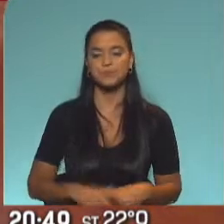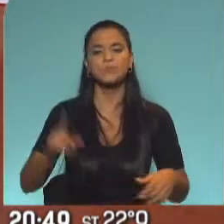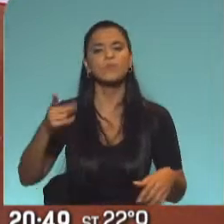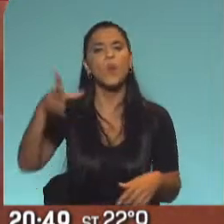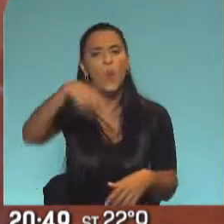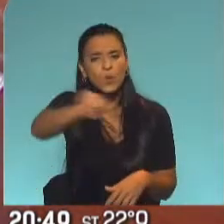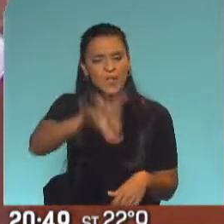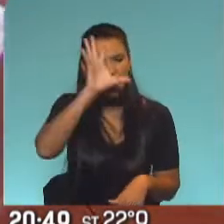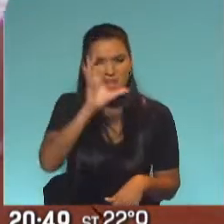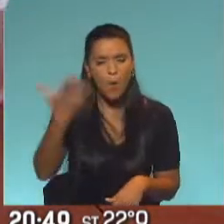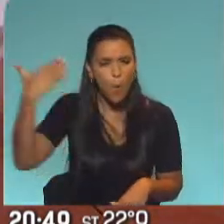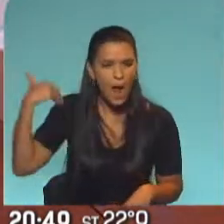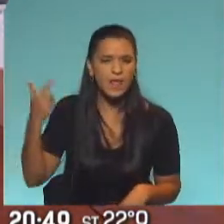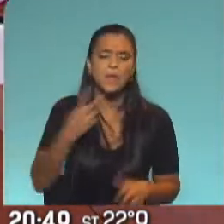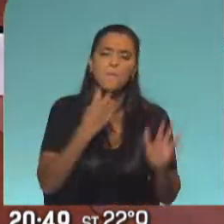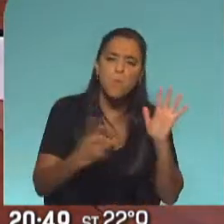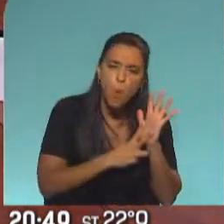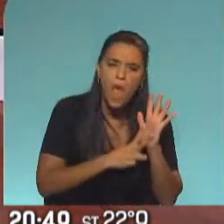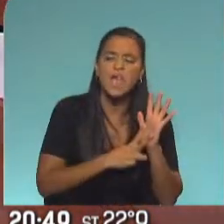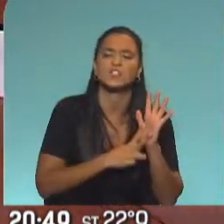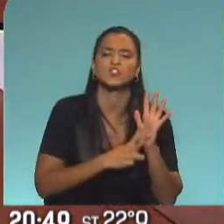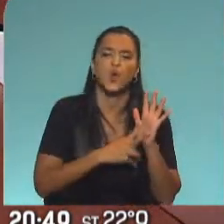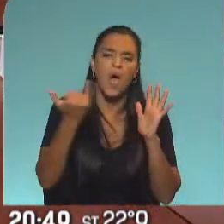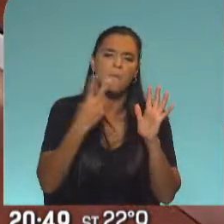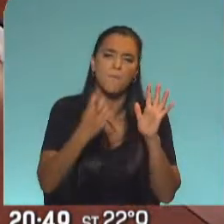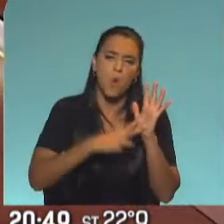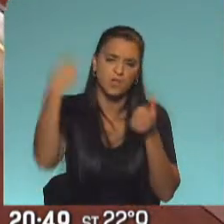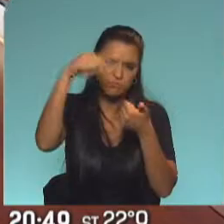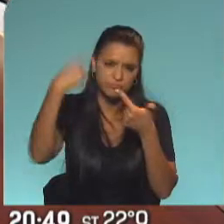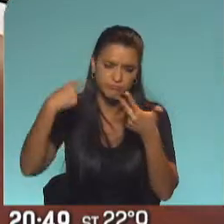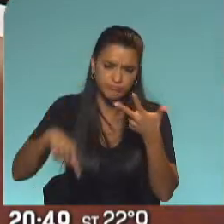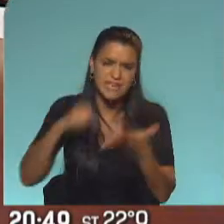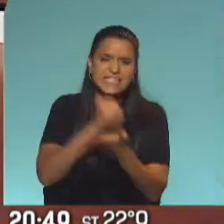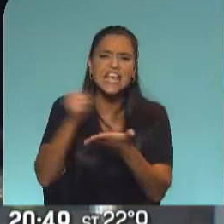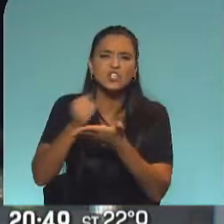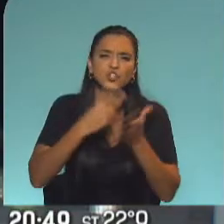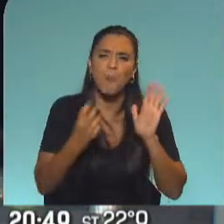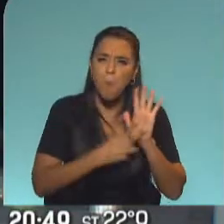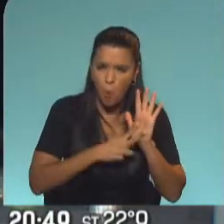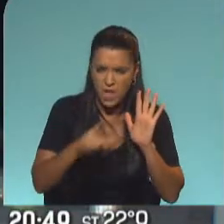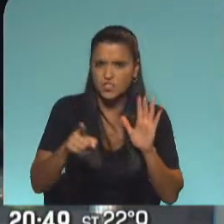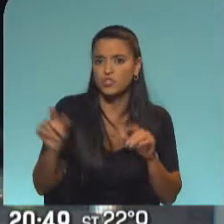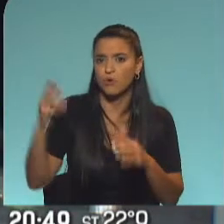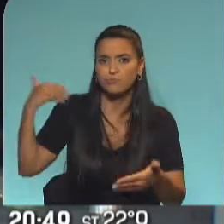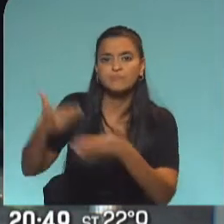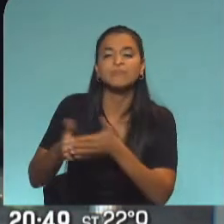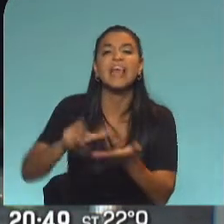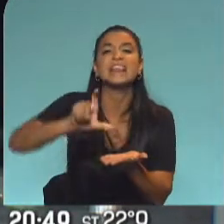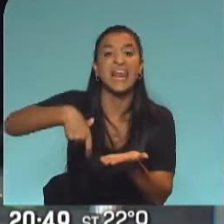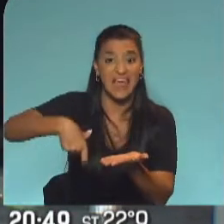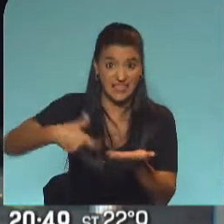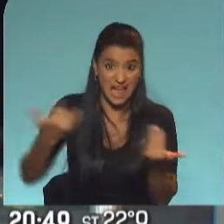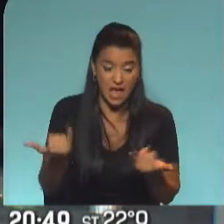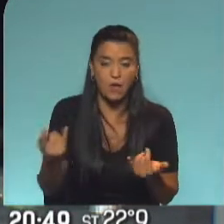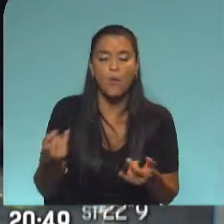Y ustedes recordarán los impuestos, los diferentes impuestos, diferentes sellos que comenzaron a regir en los últimos tiempos a las tarjetas. Bueno, lo